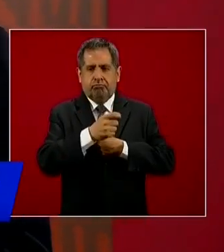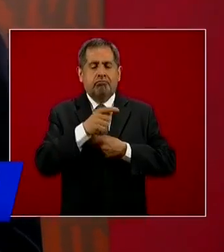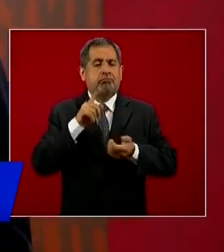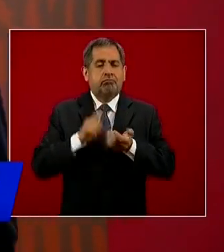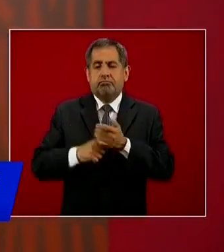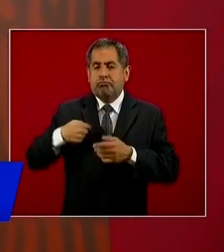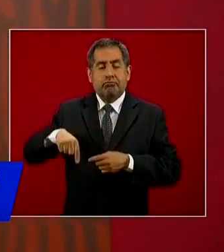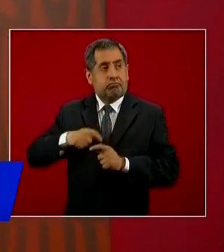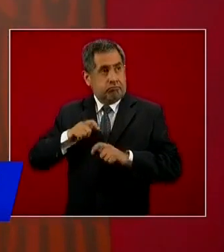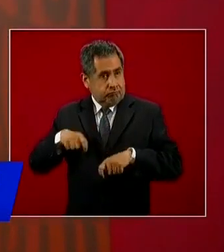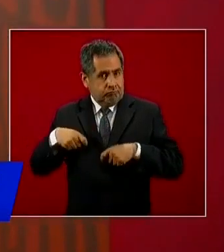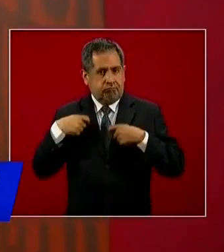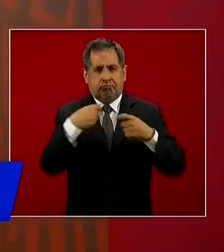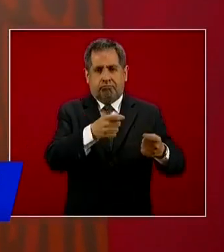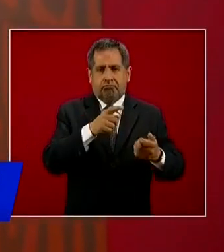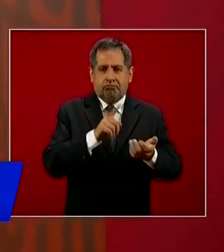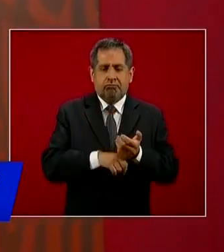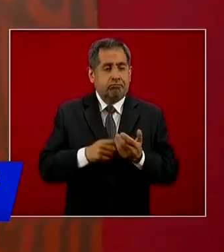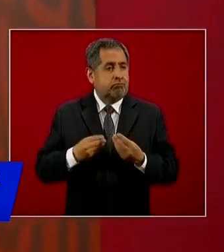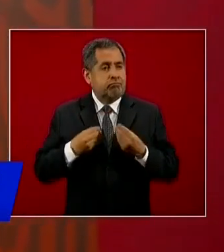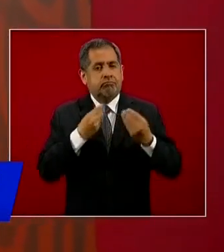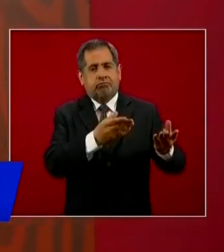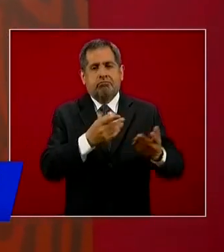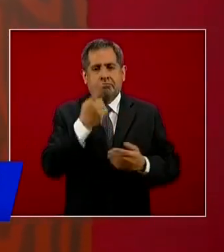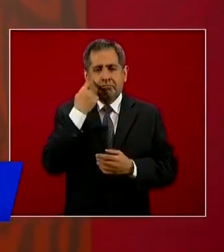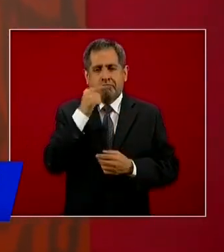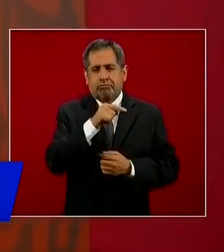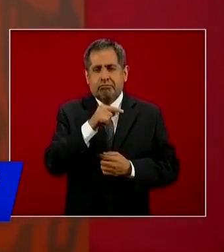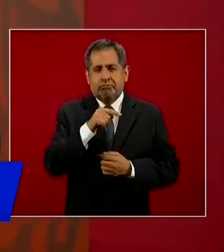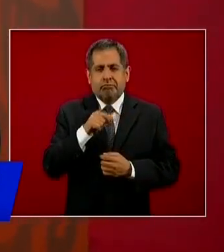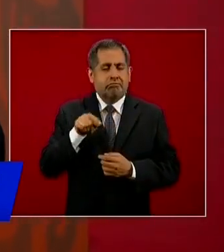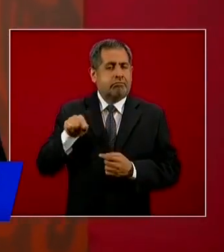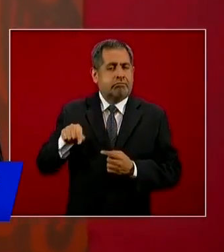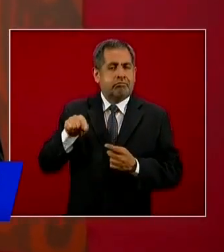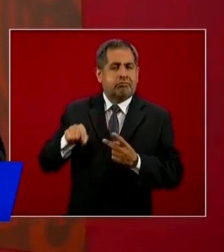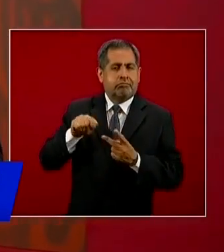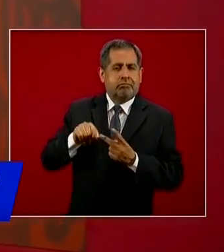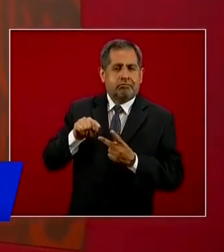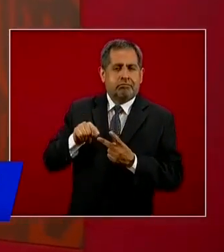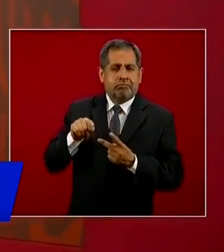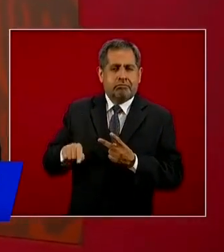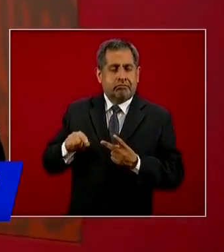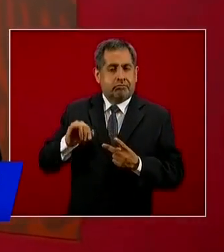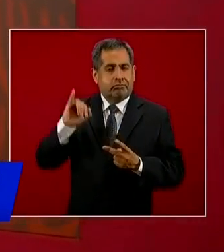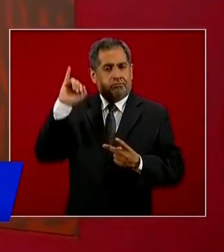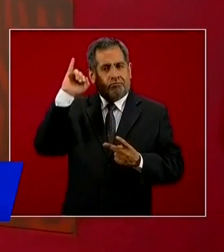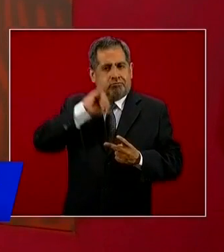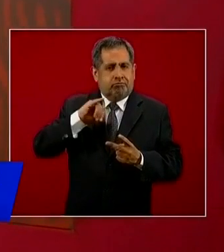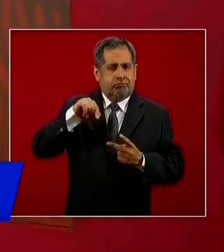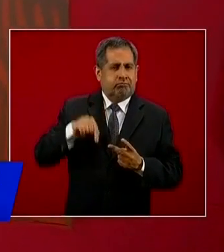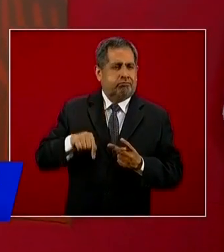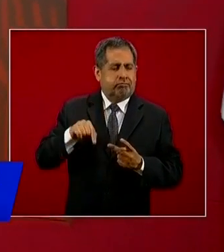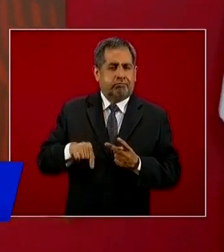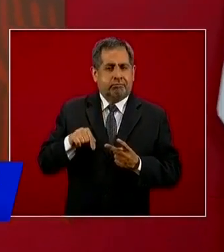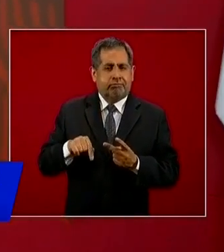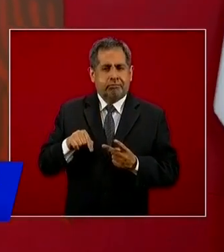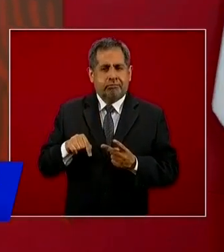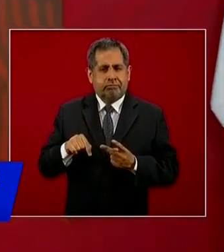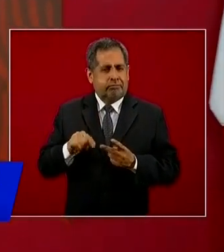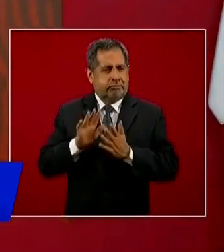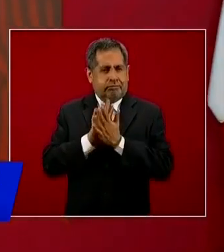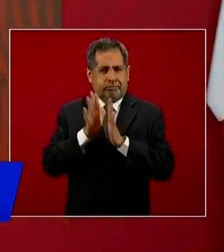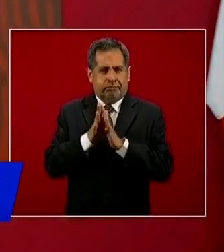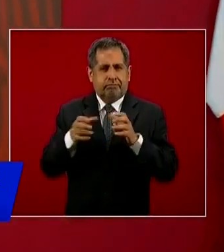que nosotros les mandáramos a un jefe de una